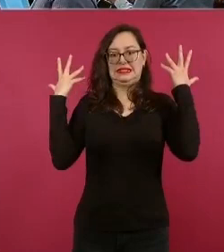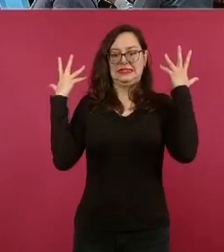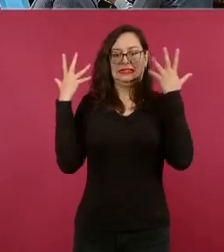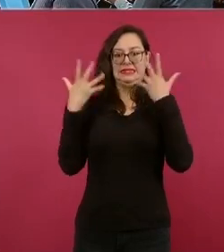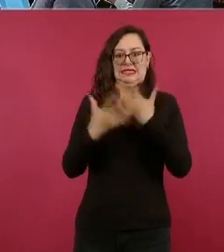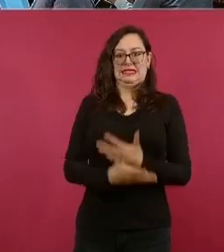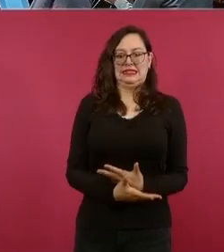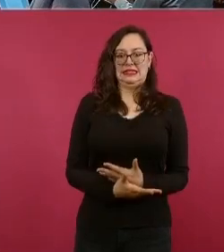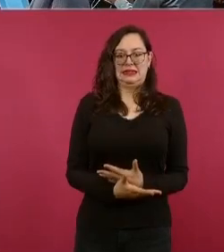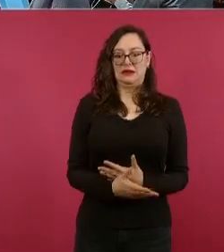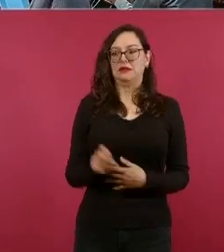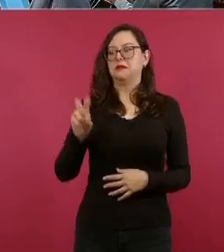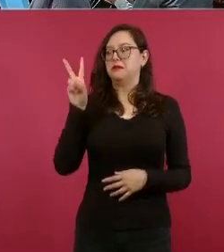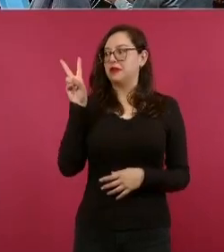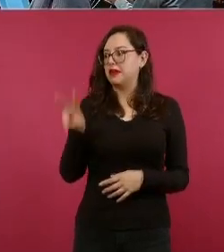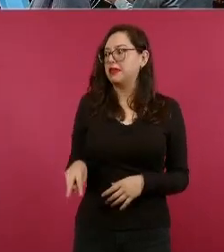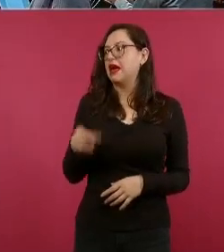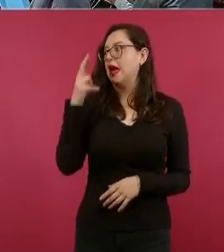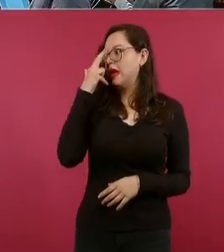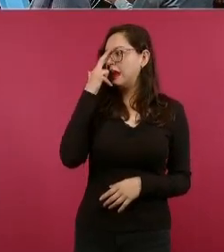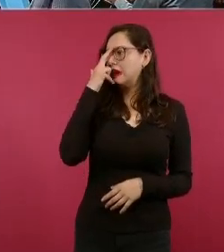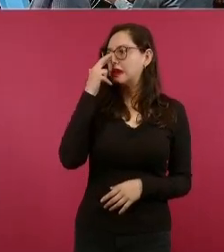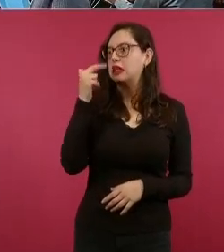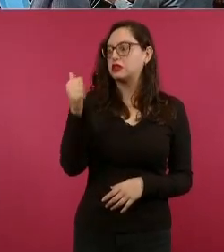nuestra postura